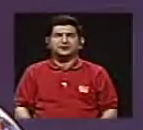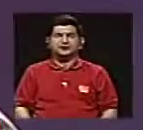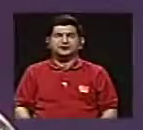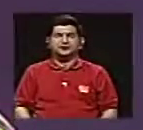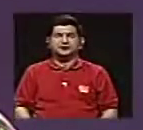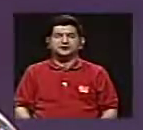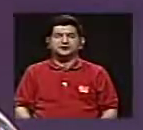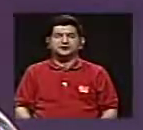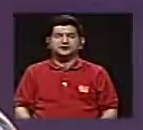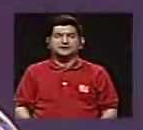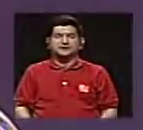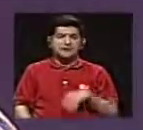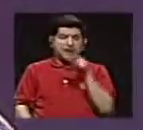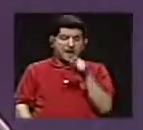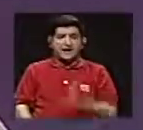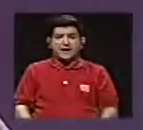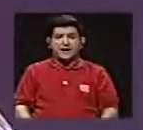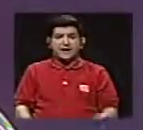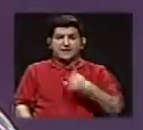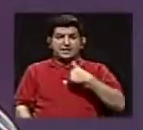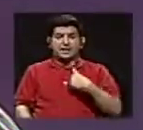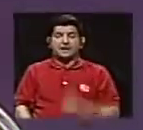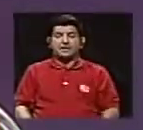nos vino, nos puso el refugio encima.